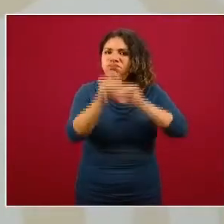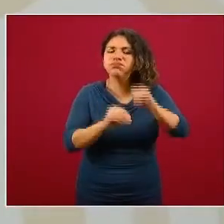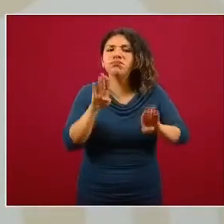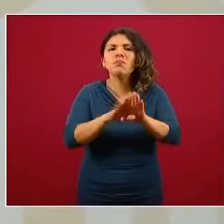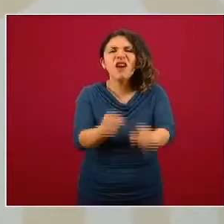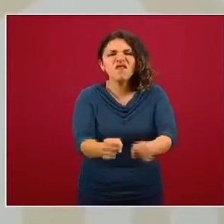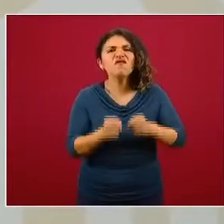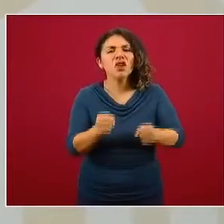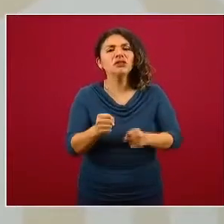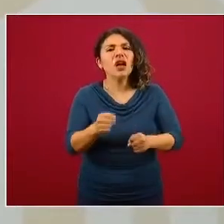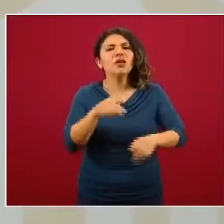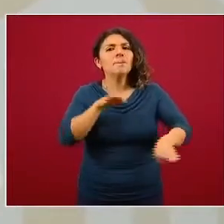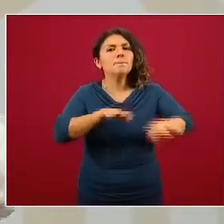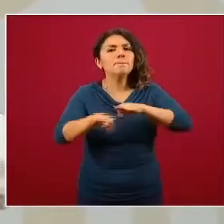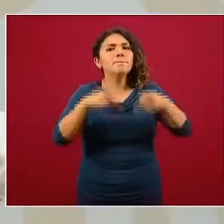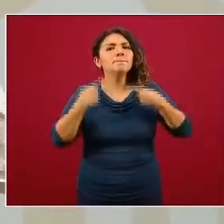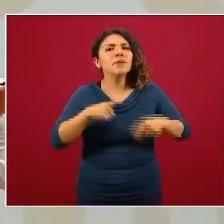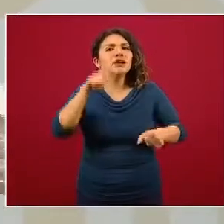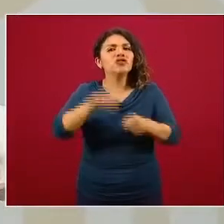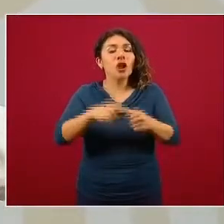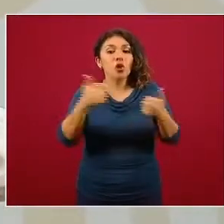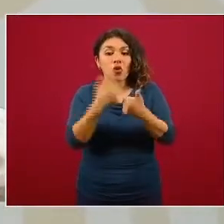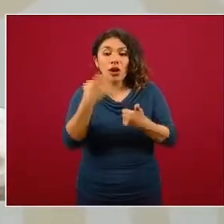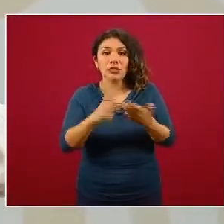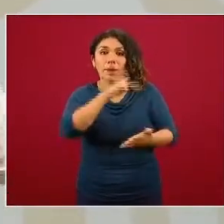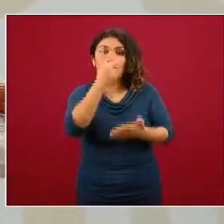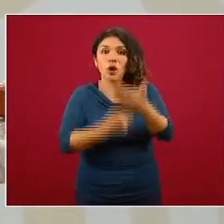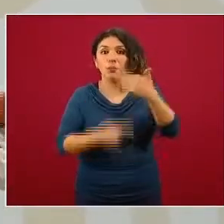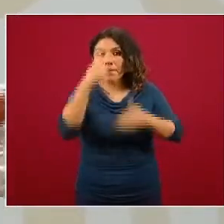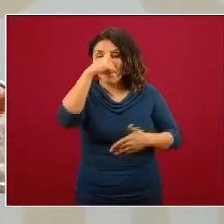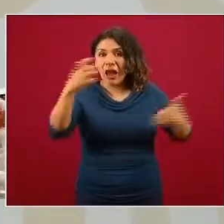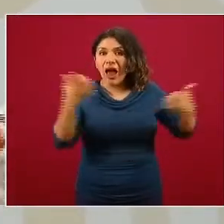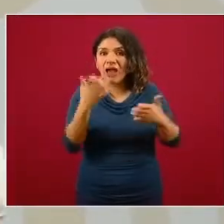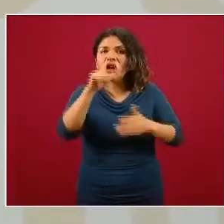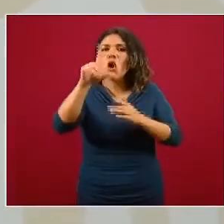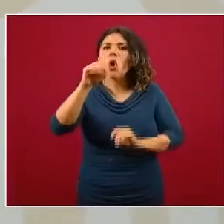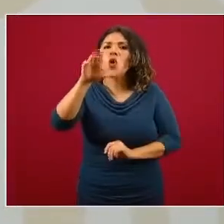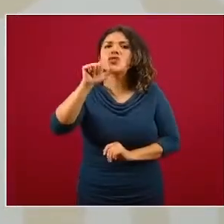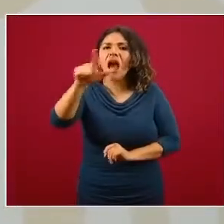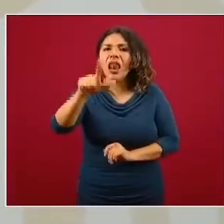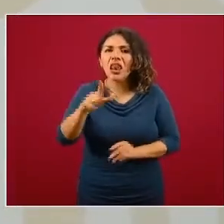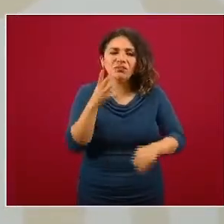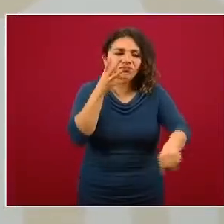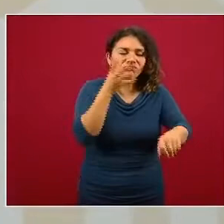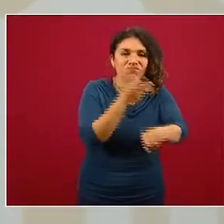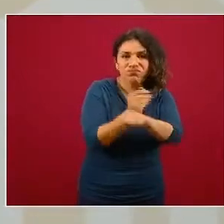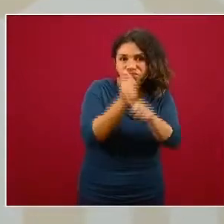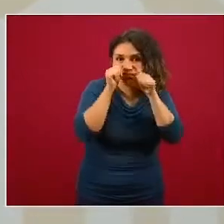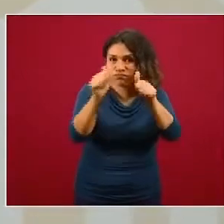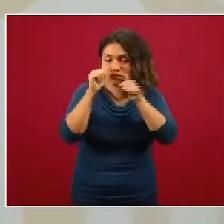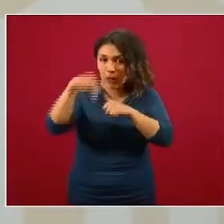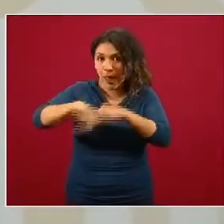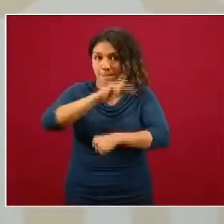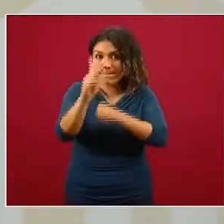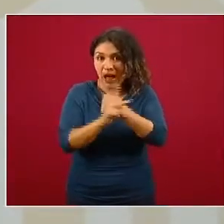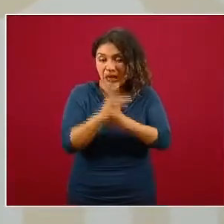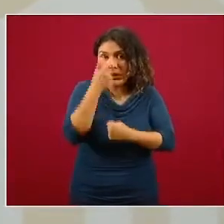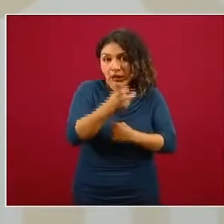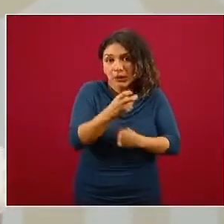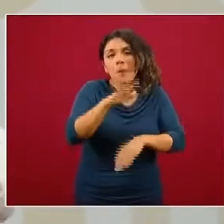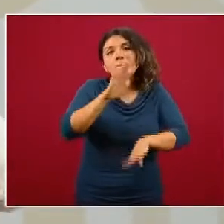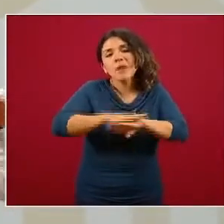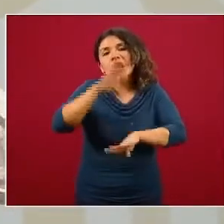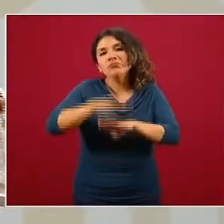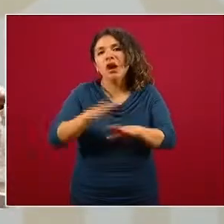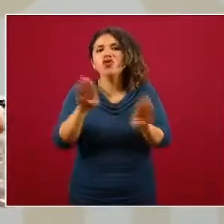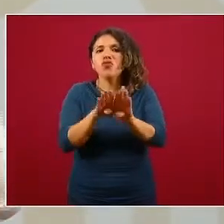tarea operativa con este programa de acción local comunitaria en el país, y de ahí vamos a desarrollar